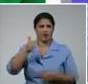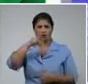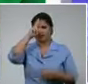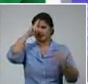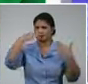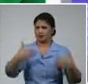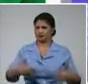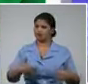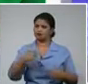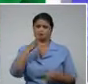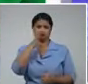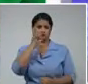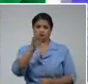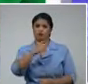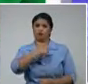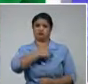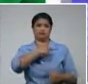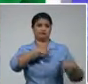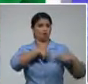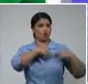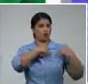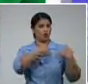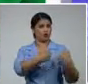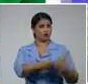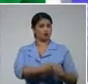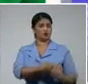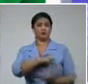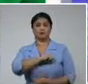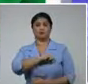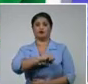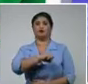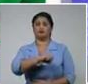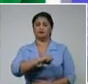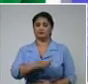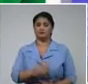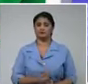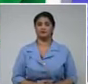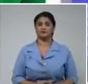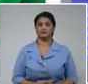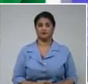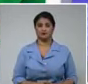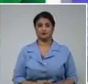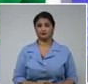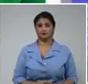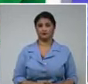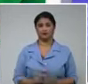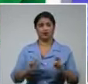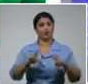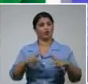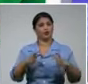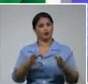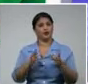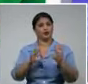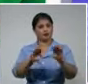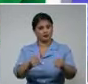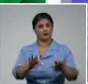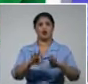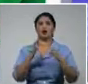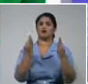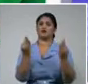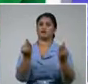respondió a las maniobras de reanimación cardiopulmonar y lamentablemente esta paciente